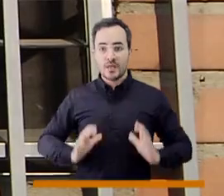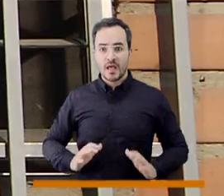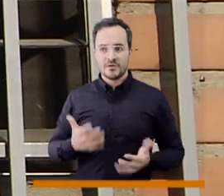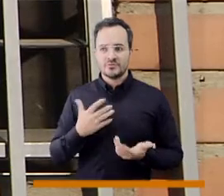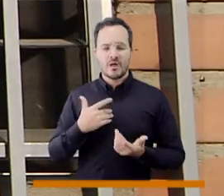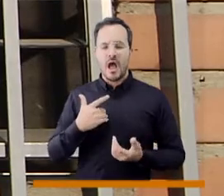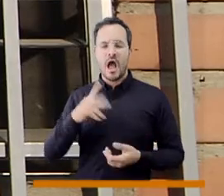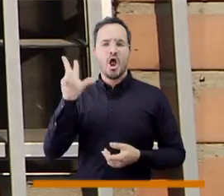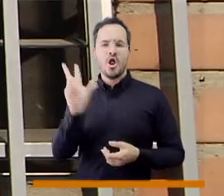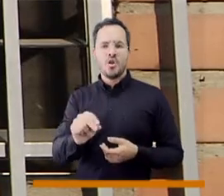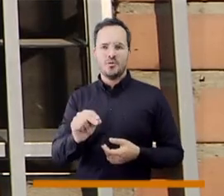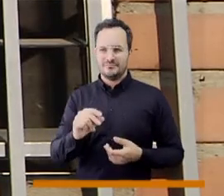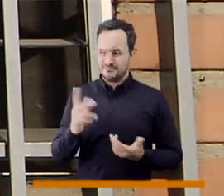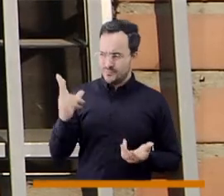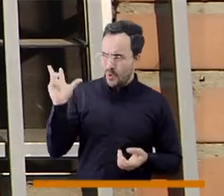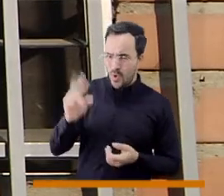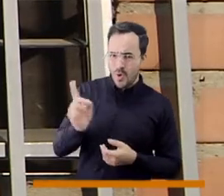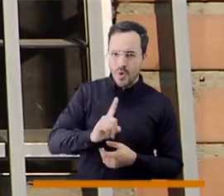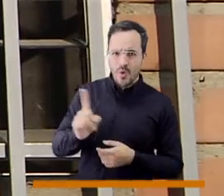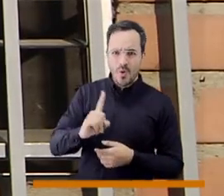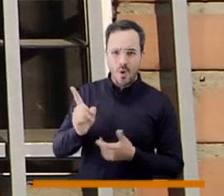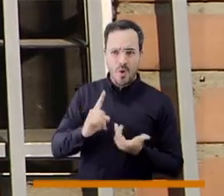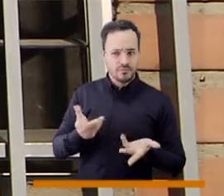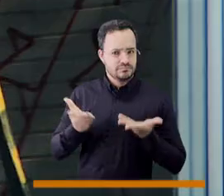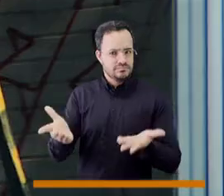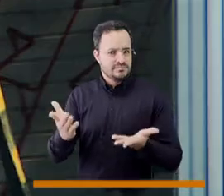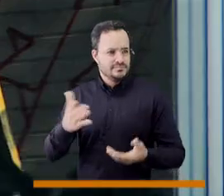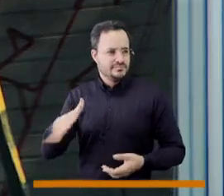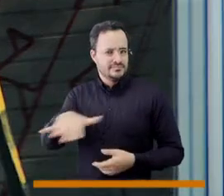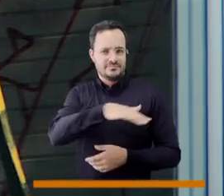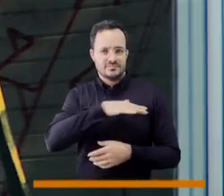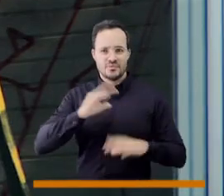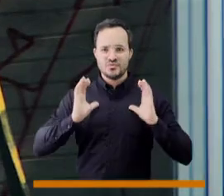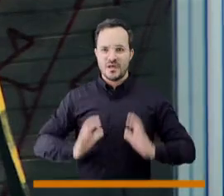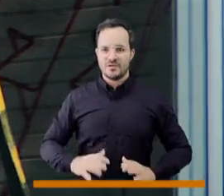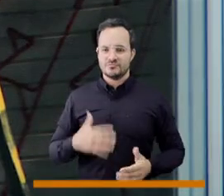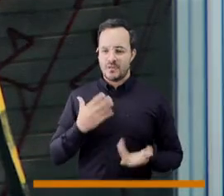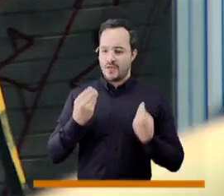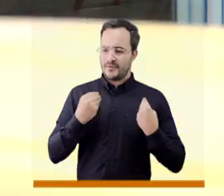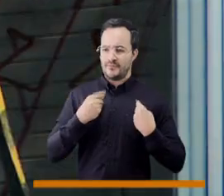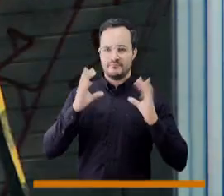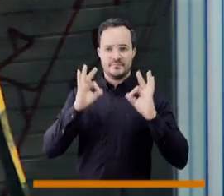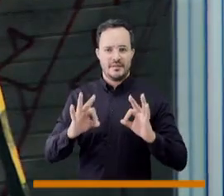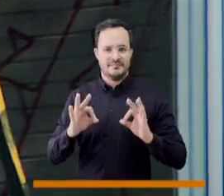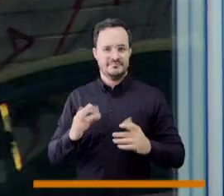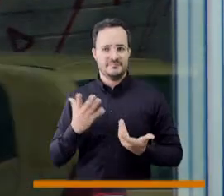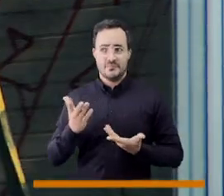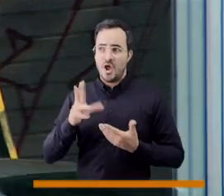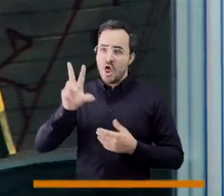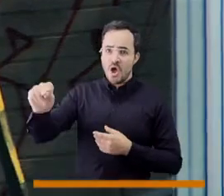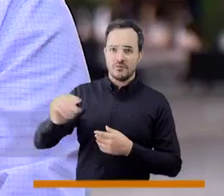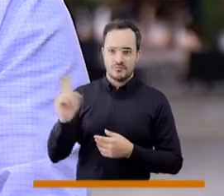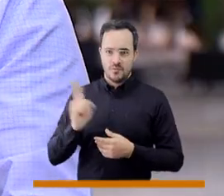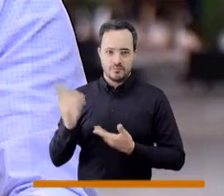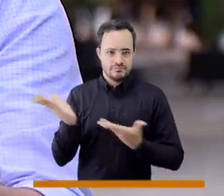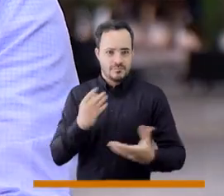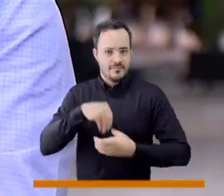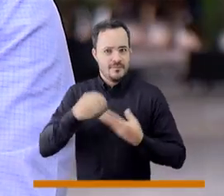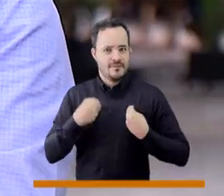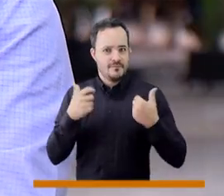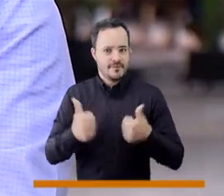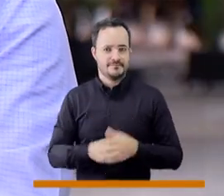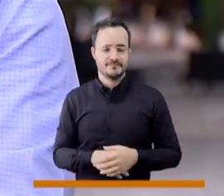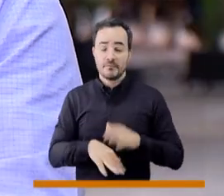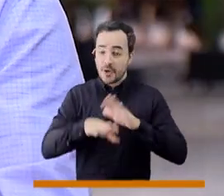nuestros ciudadanos de disfrutar y de vivir en su ciudad. No le podemos negar la ciudad a la gente. Hago una advertencia: no